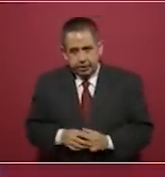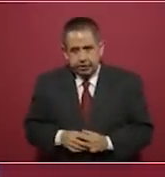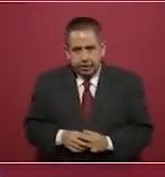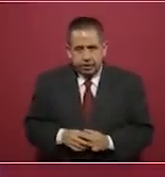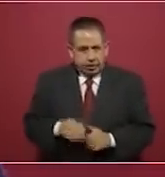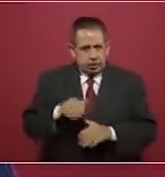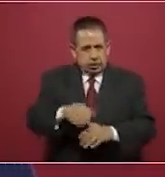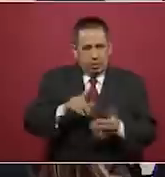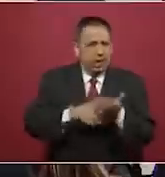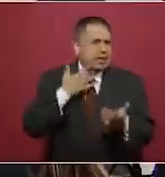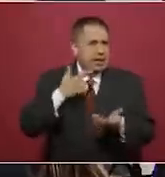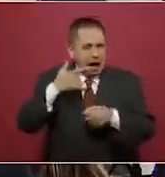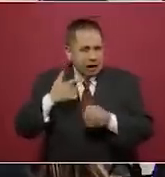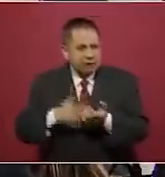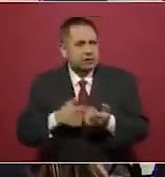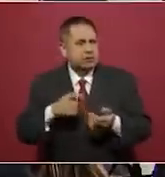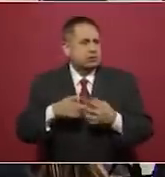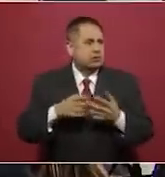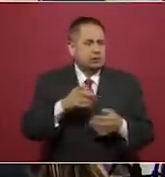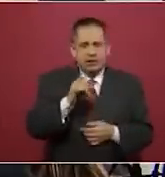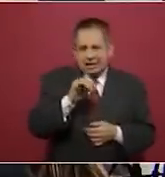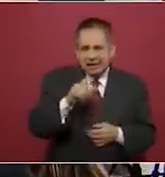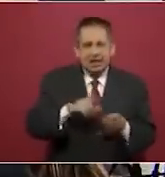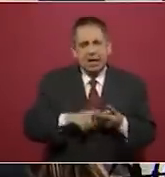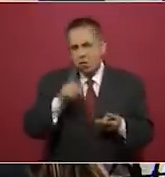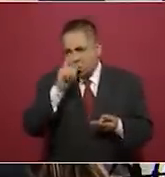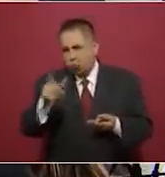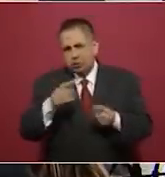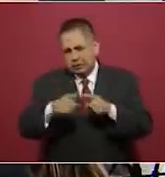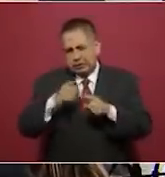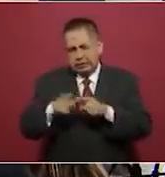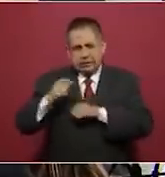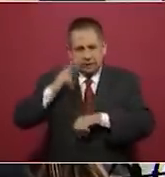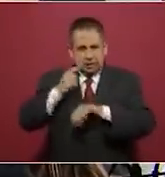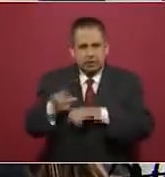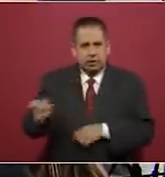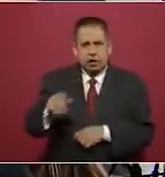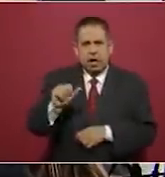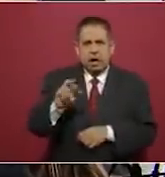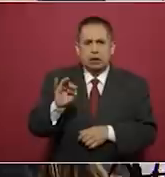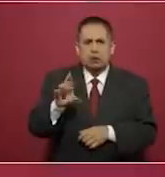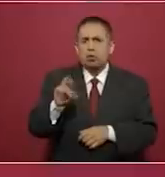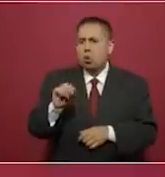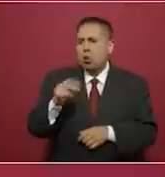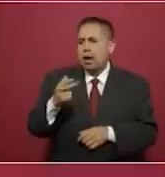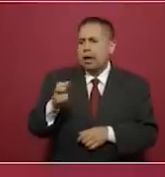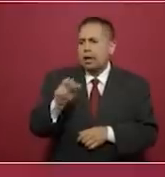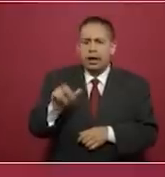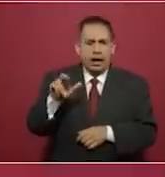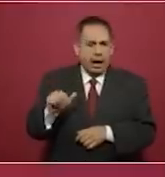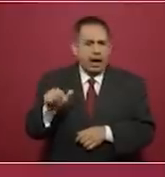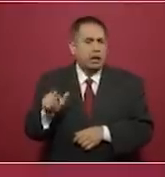las gasolinas y el diesel del gas de la luz arturo herrera para